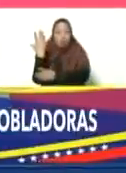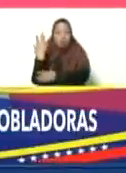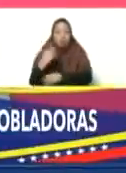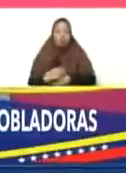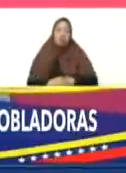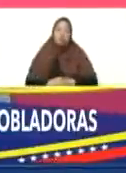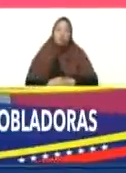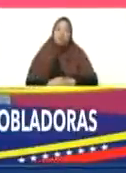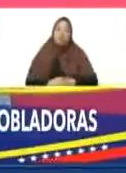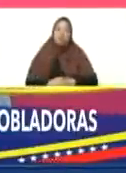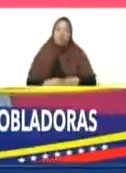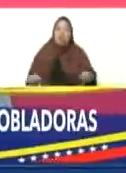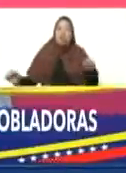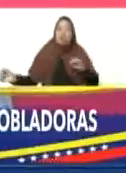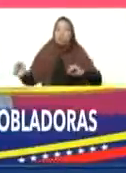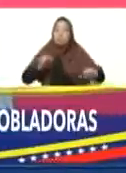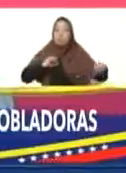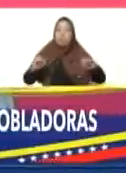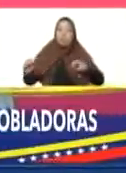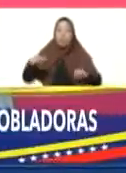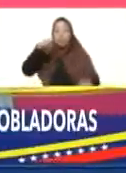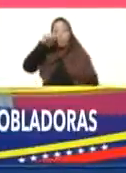el movimiento popular